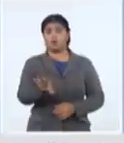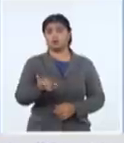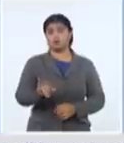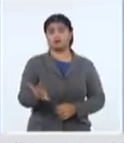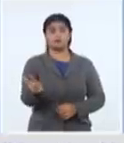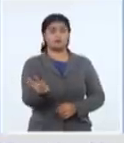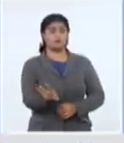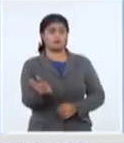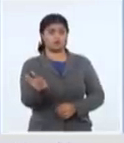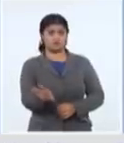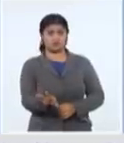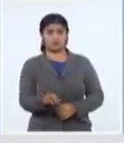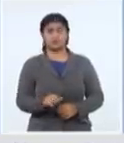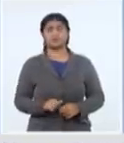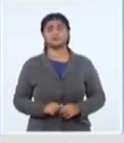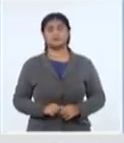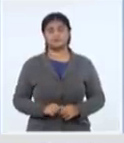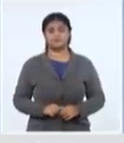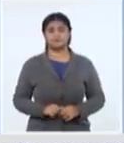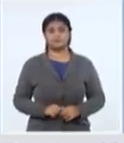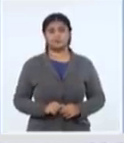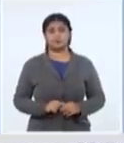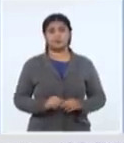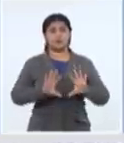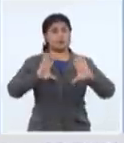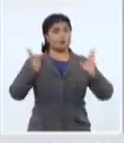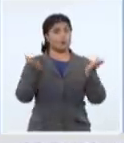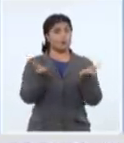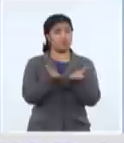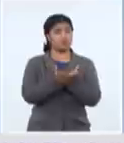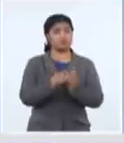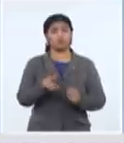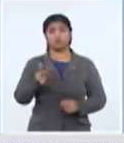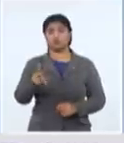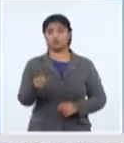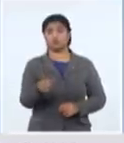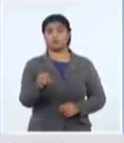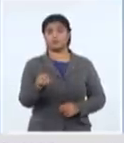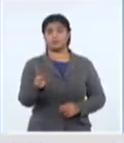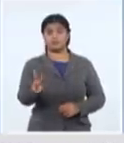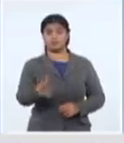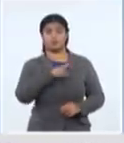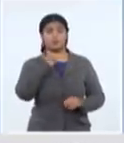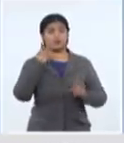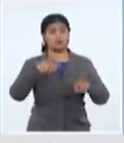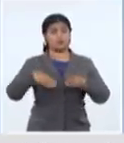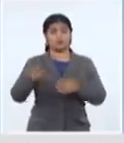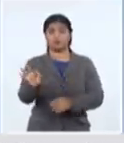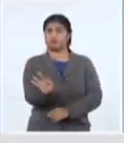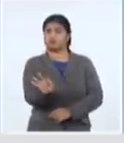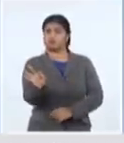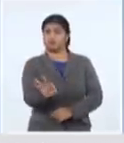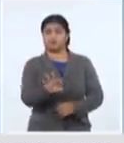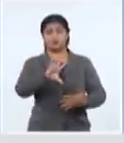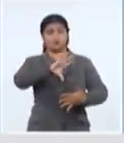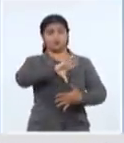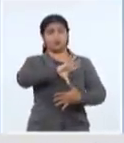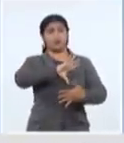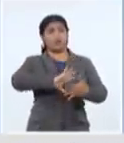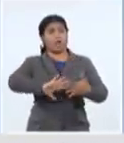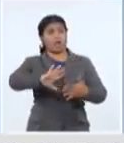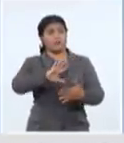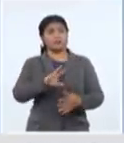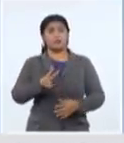0,86%, por debajo del mundo 2,03%, por debajo de la región de las Américas